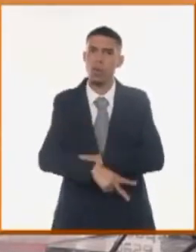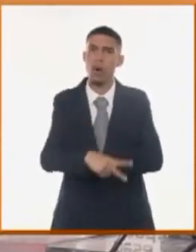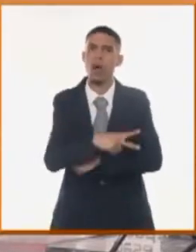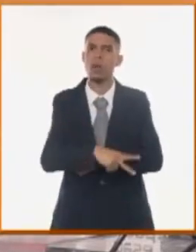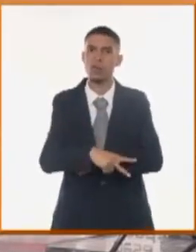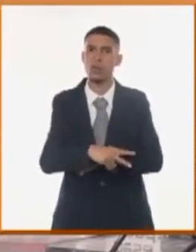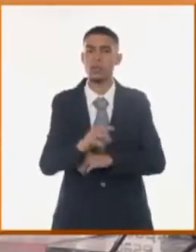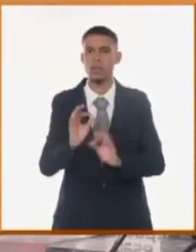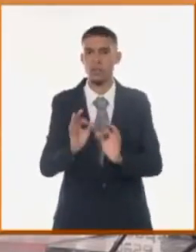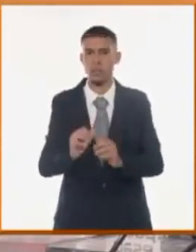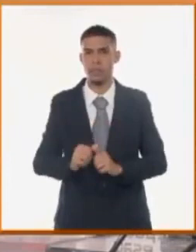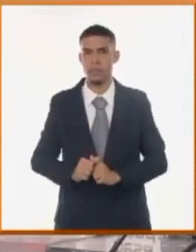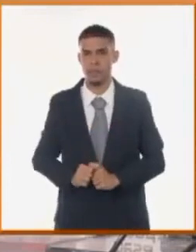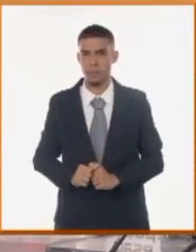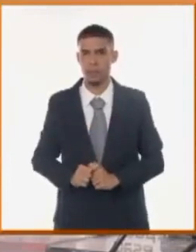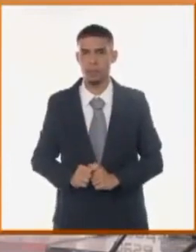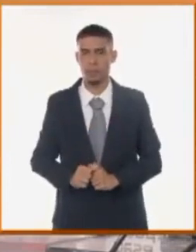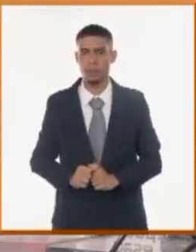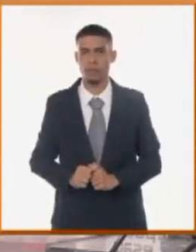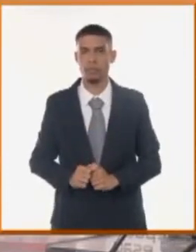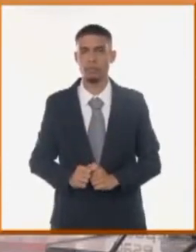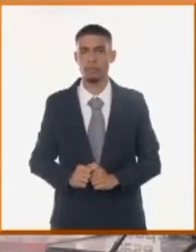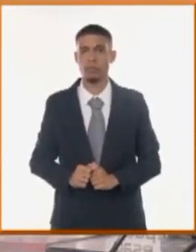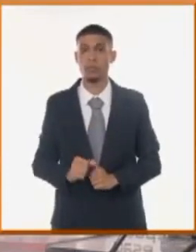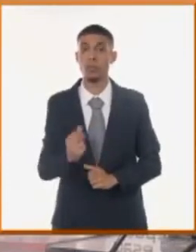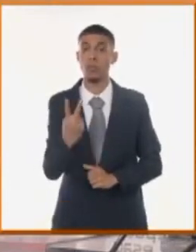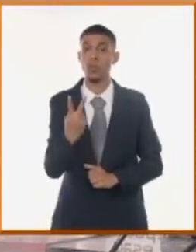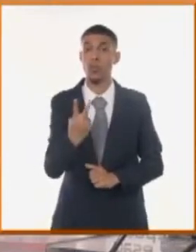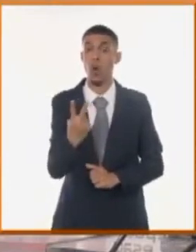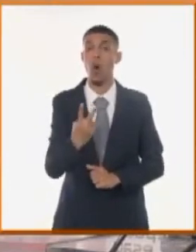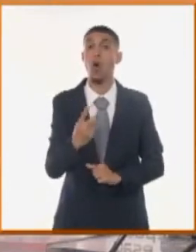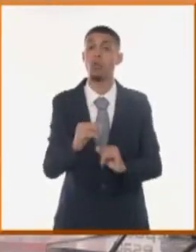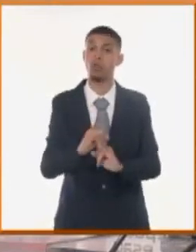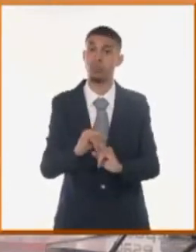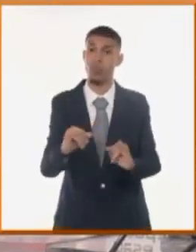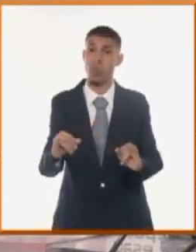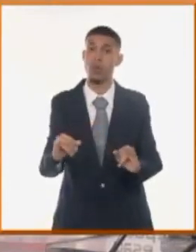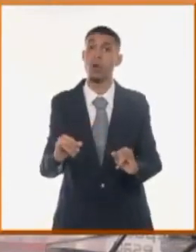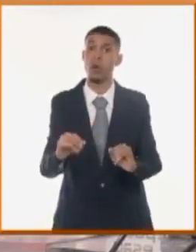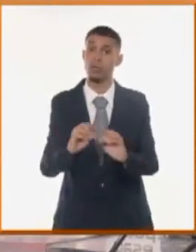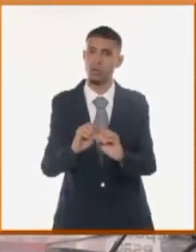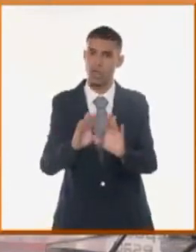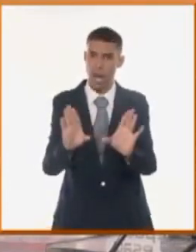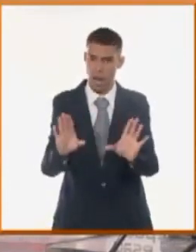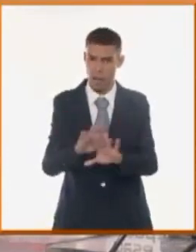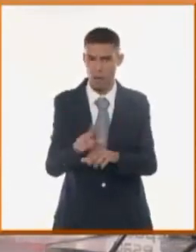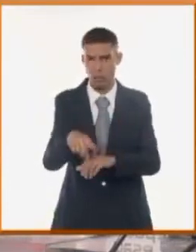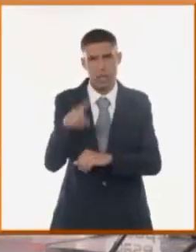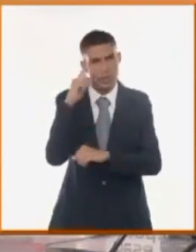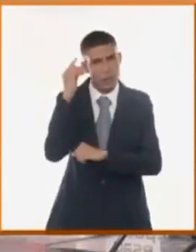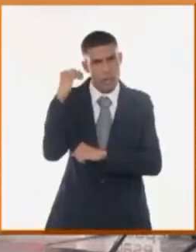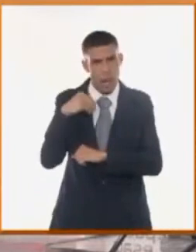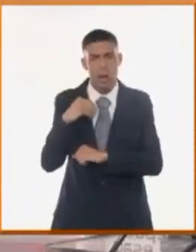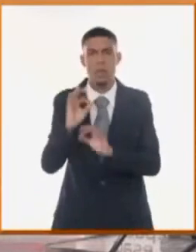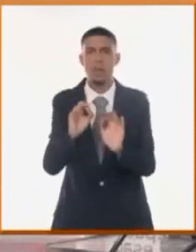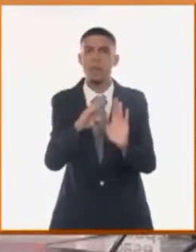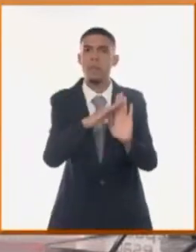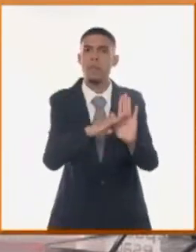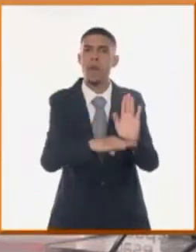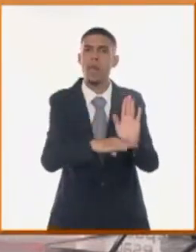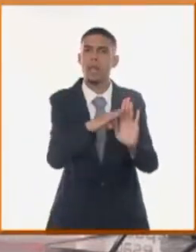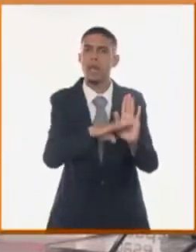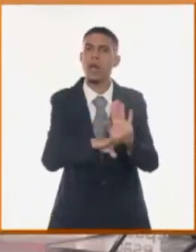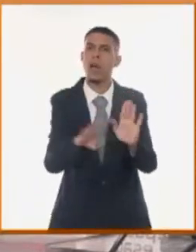nación más favorecida. Son dos informaciones que tienen que ver, por supuesto, con las medidas que han sido